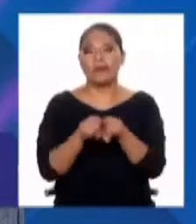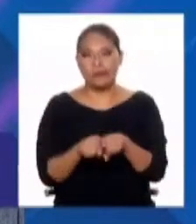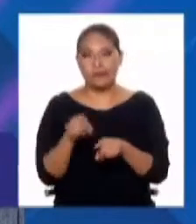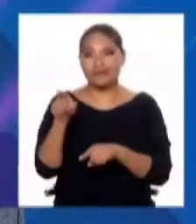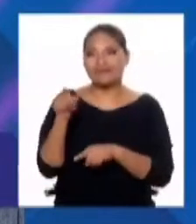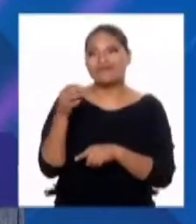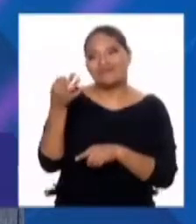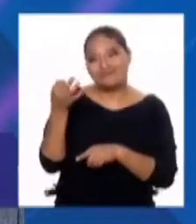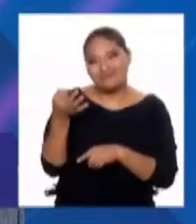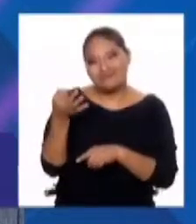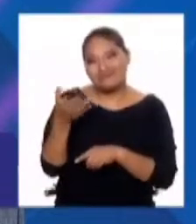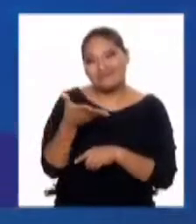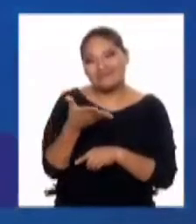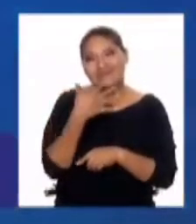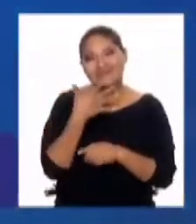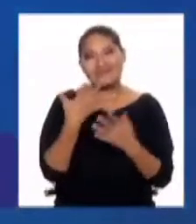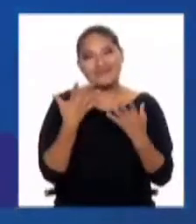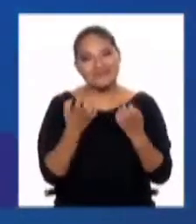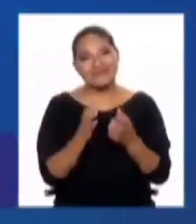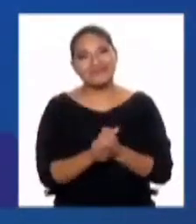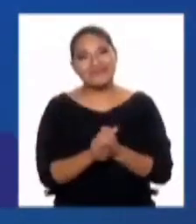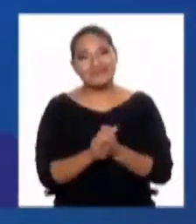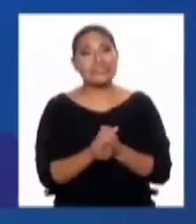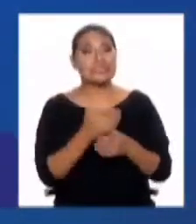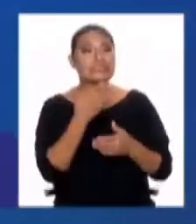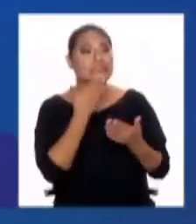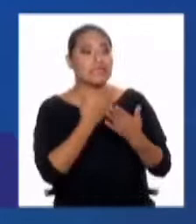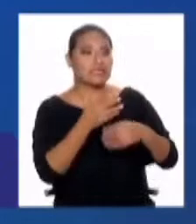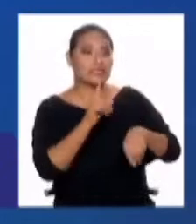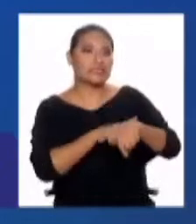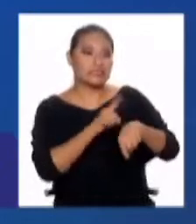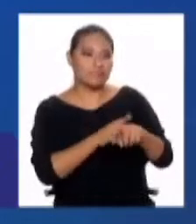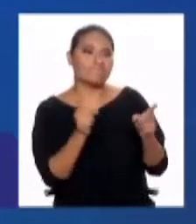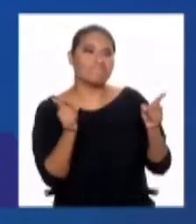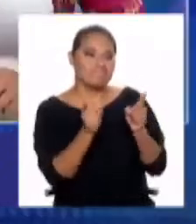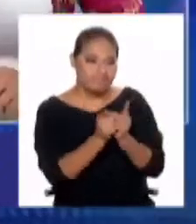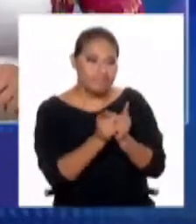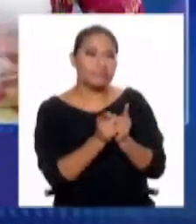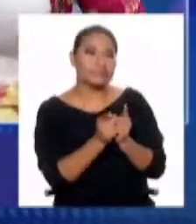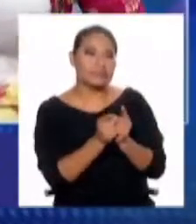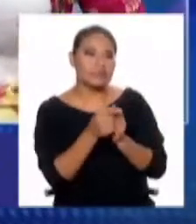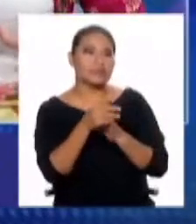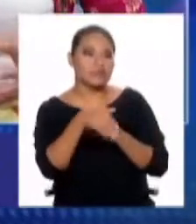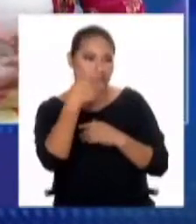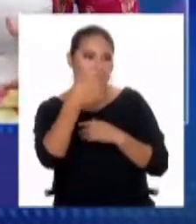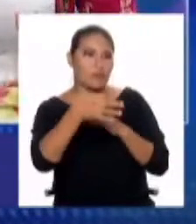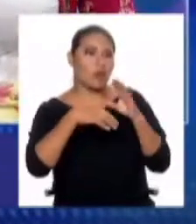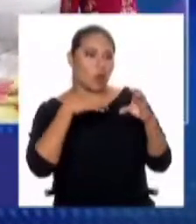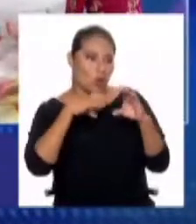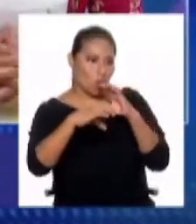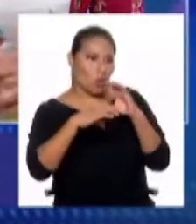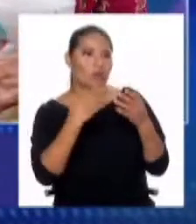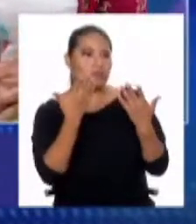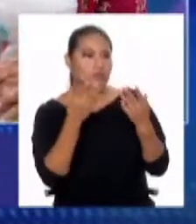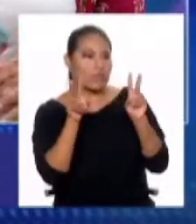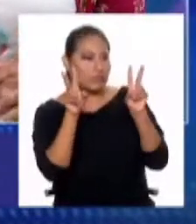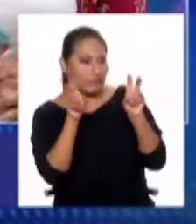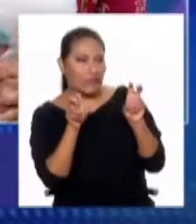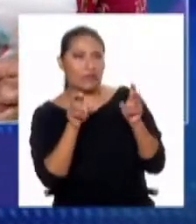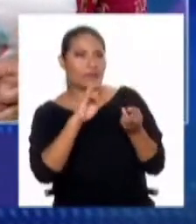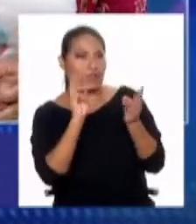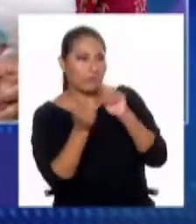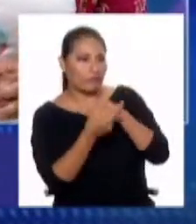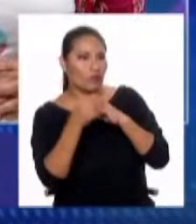dicho, le quiero agradecer enormemente. El tiempo ha sido muy corto. Sé que vamos a volver a conversar de temas como las reformas políticas